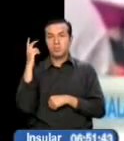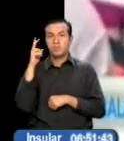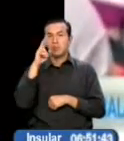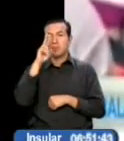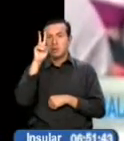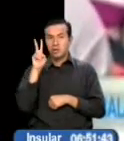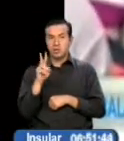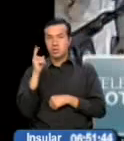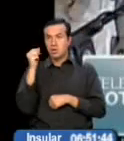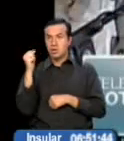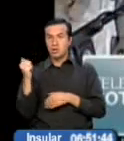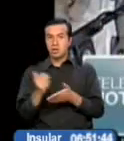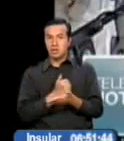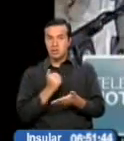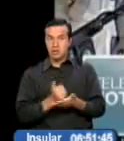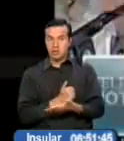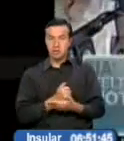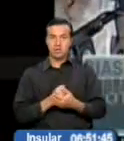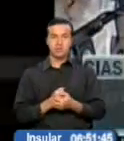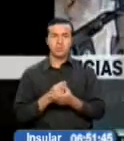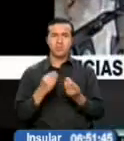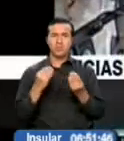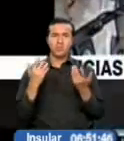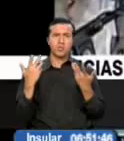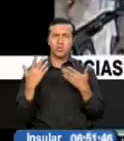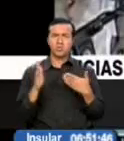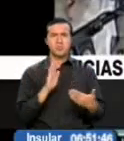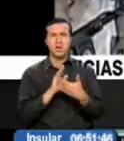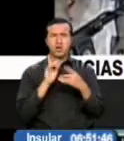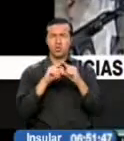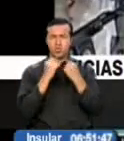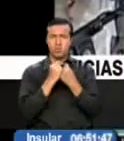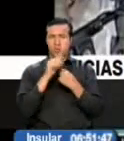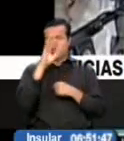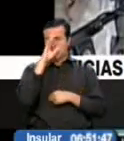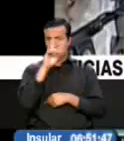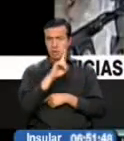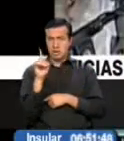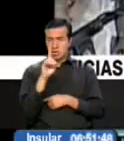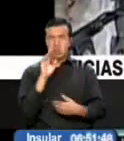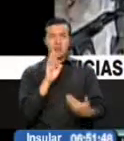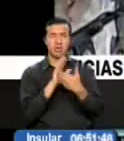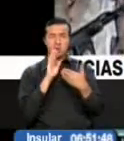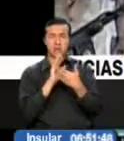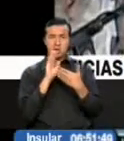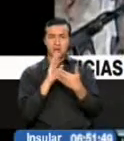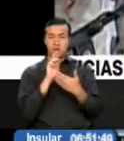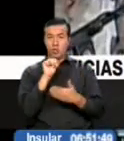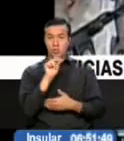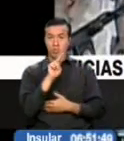sin papel moneda. Esta inmensa operación de mafias de la derecha venezolana, de la MUD,